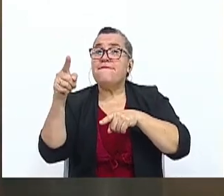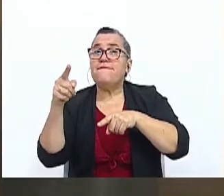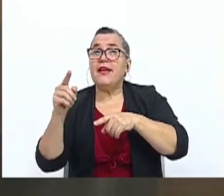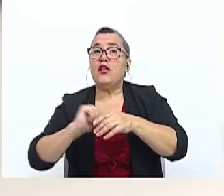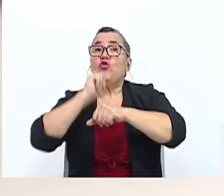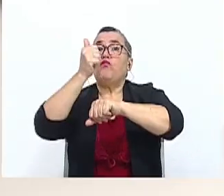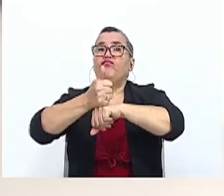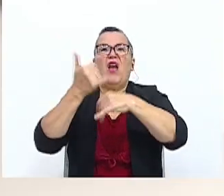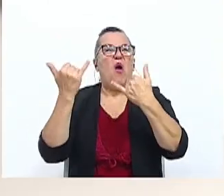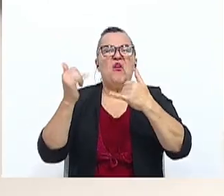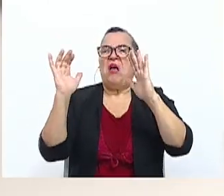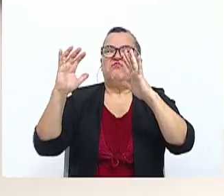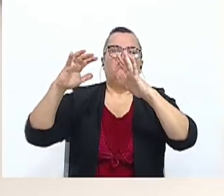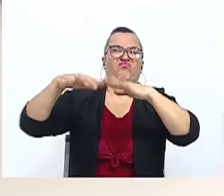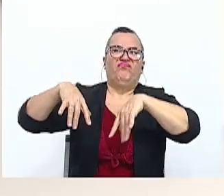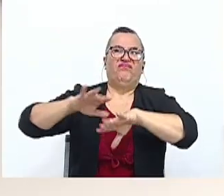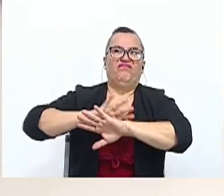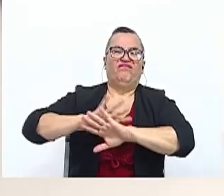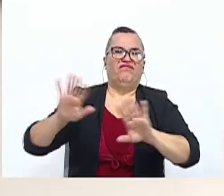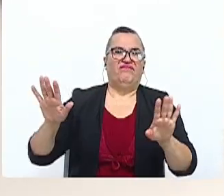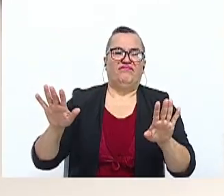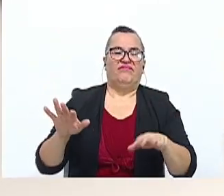una ruina.